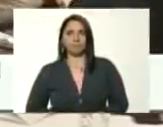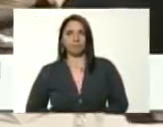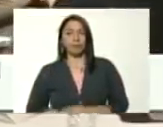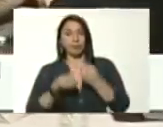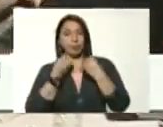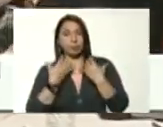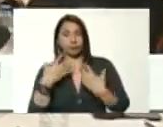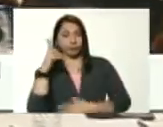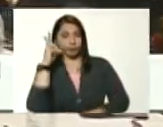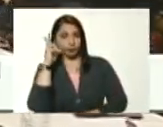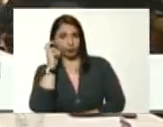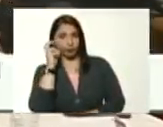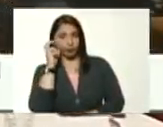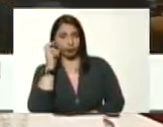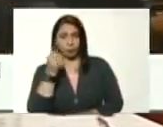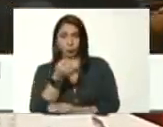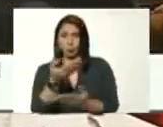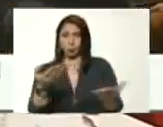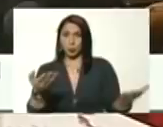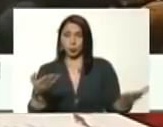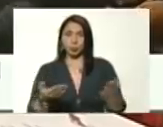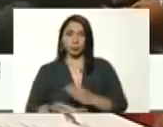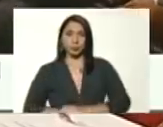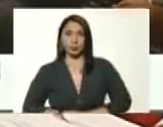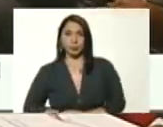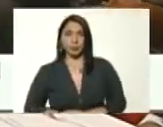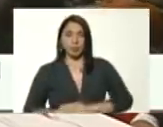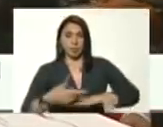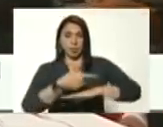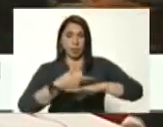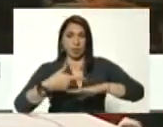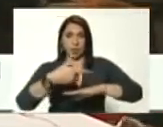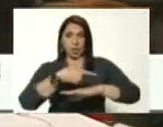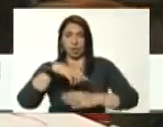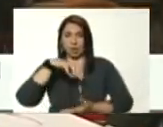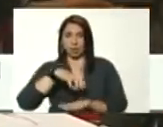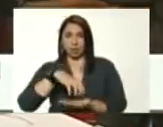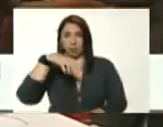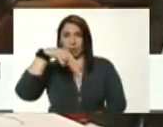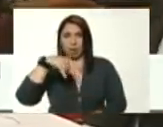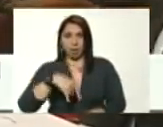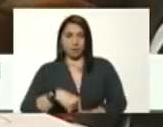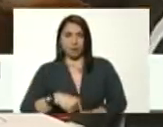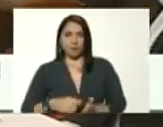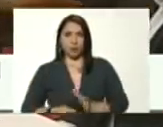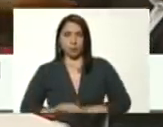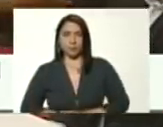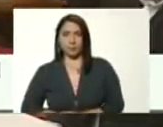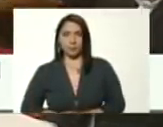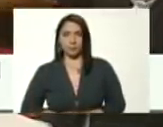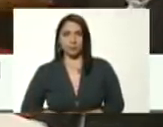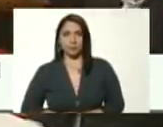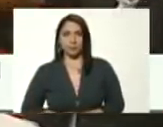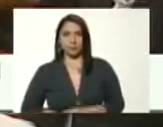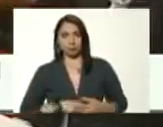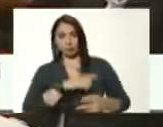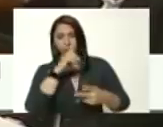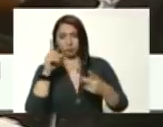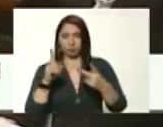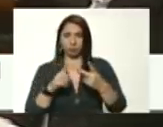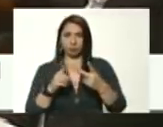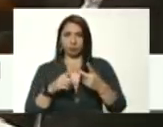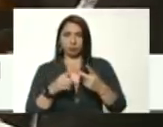y escuchaban ustedes primeramente al gobernador del estado carabobo rafael lacava y luego al